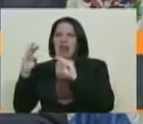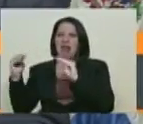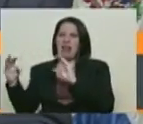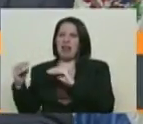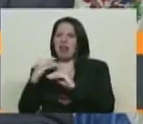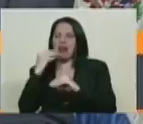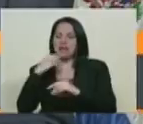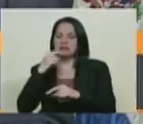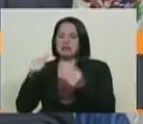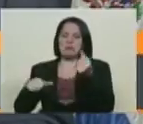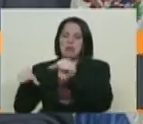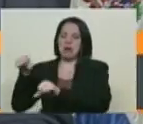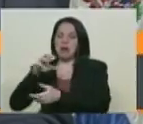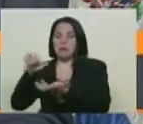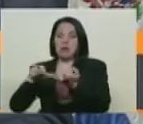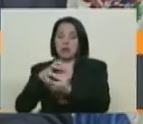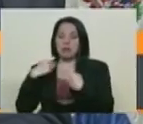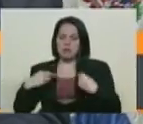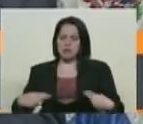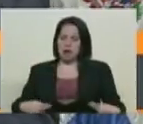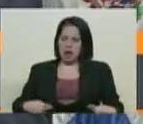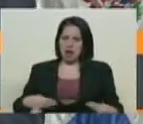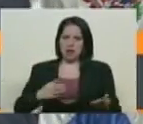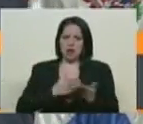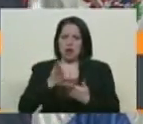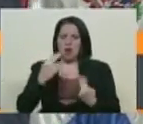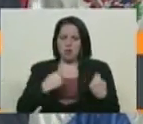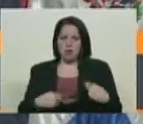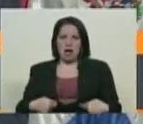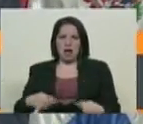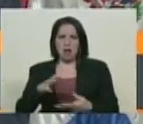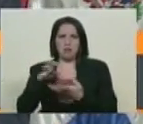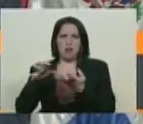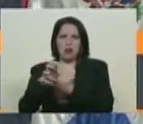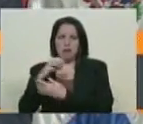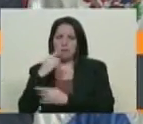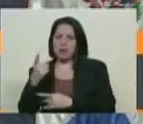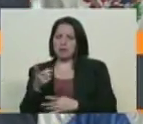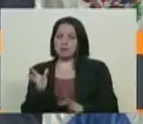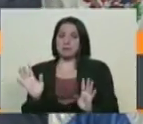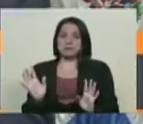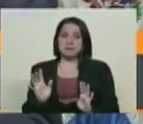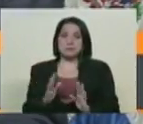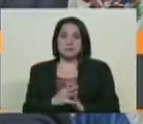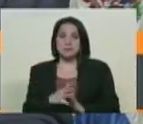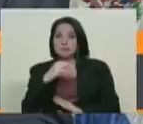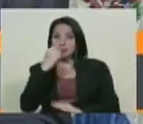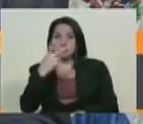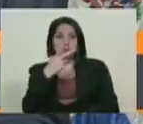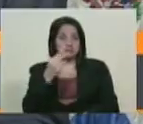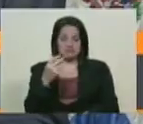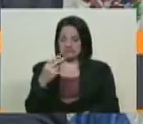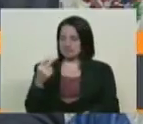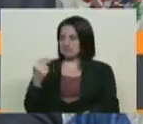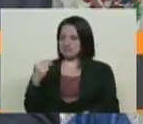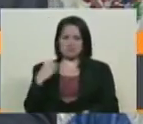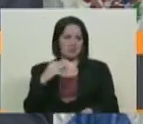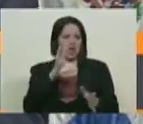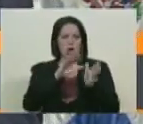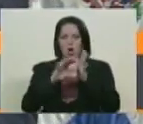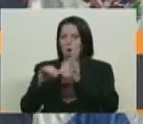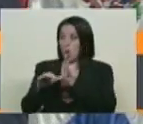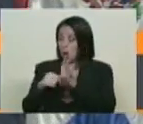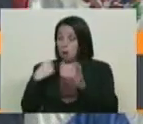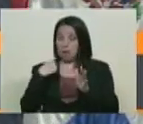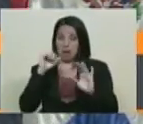crisis humanitaria y de canal humanitario cuando niegan, cuando roban,